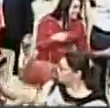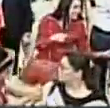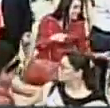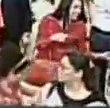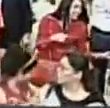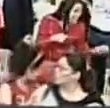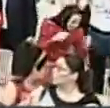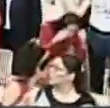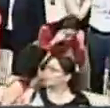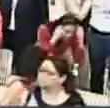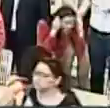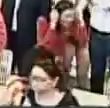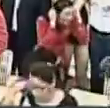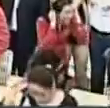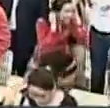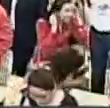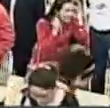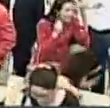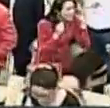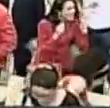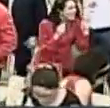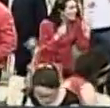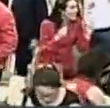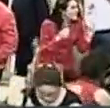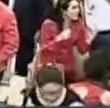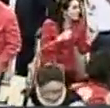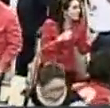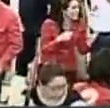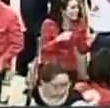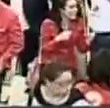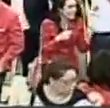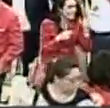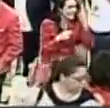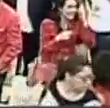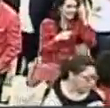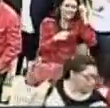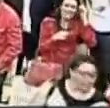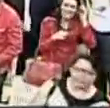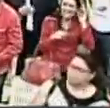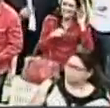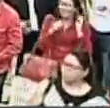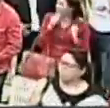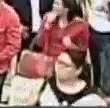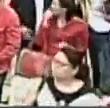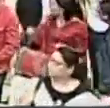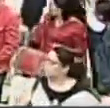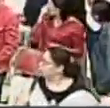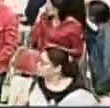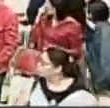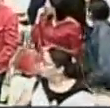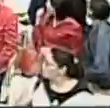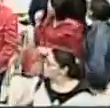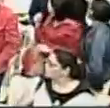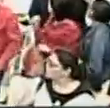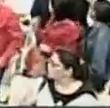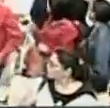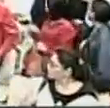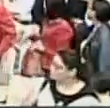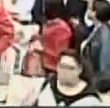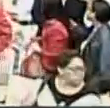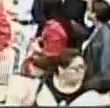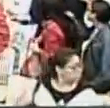legado del comandante hugo rafael chávez díaz y afianzar la construcción del socialismo bolivariano